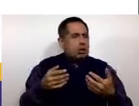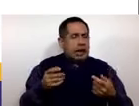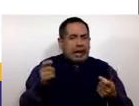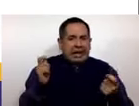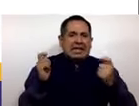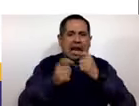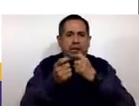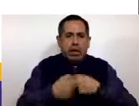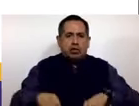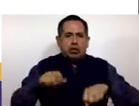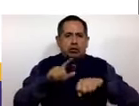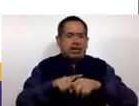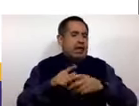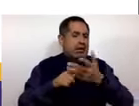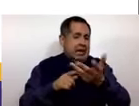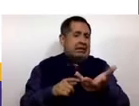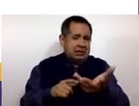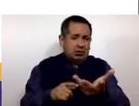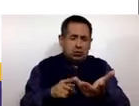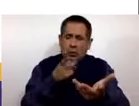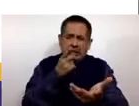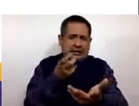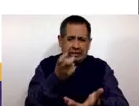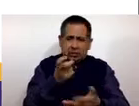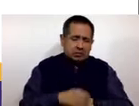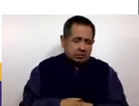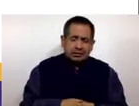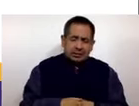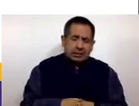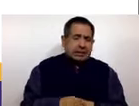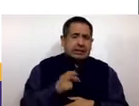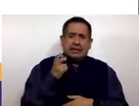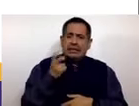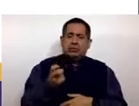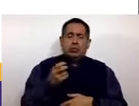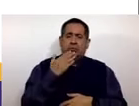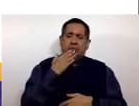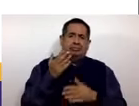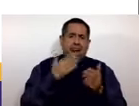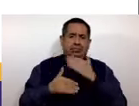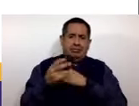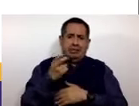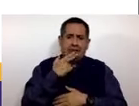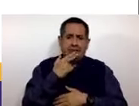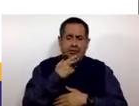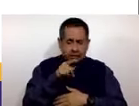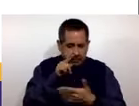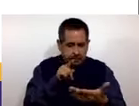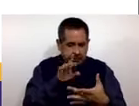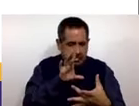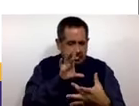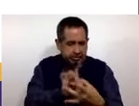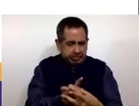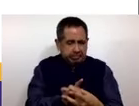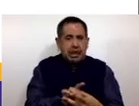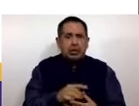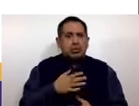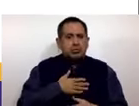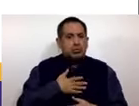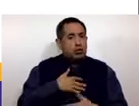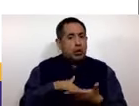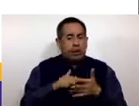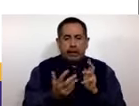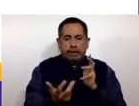Y lo nombras tal cual es. Y yo creo que eso ya es un gran éxito. Nos identificamos plenamente, yo creo, muchas personas en